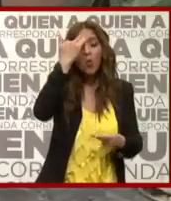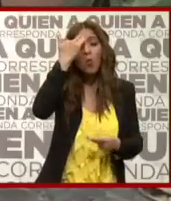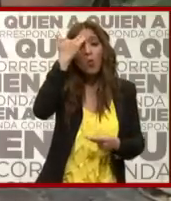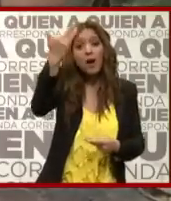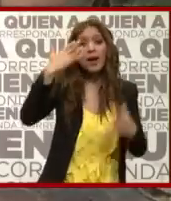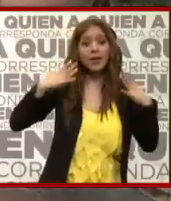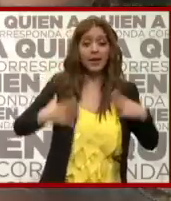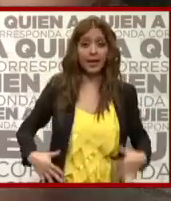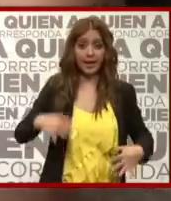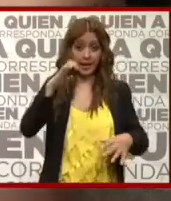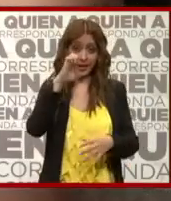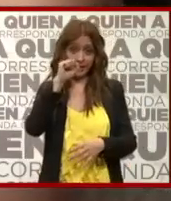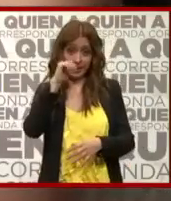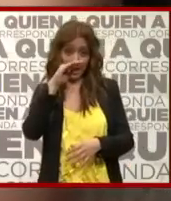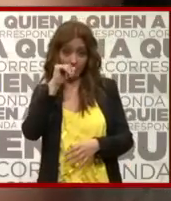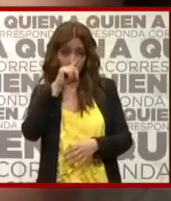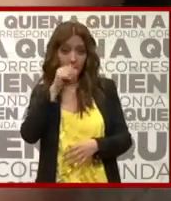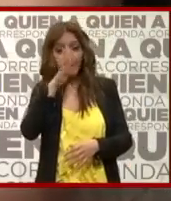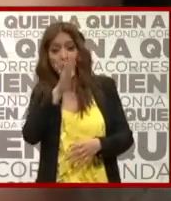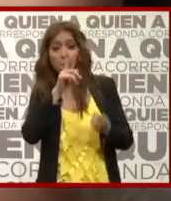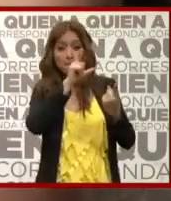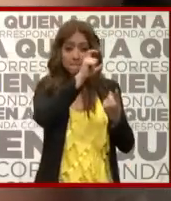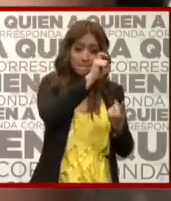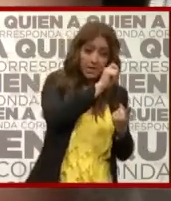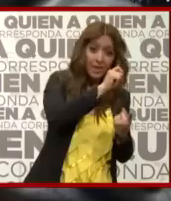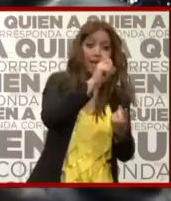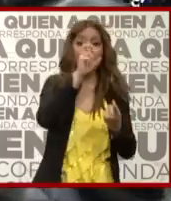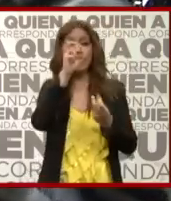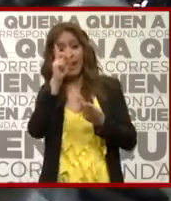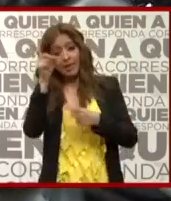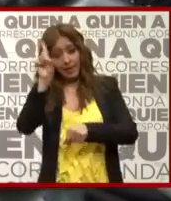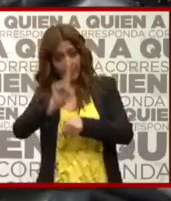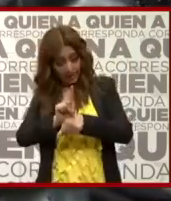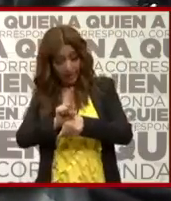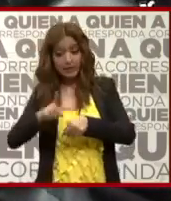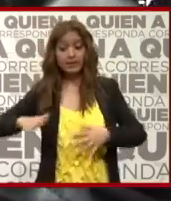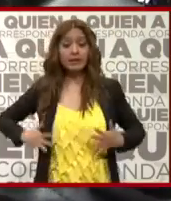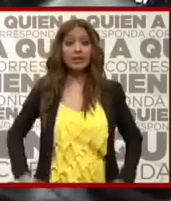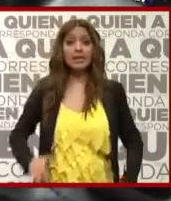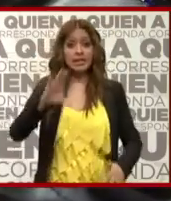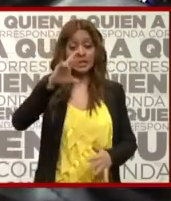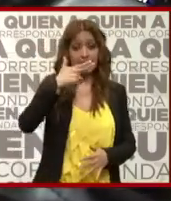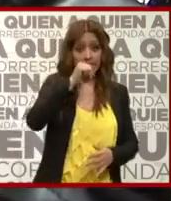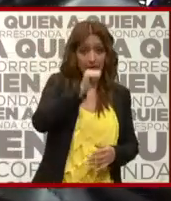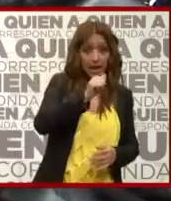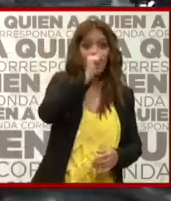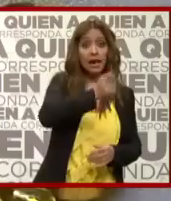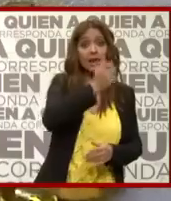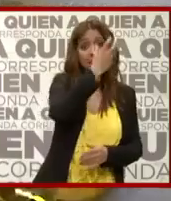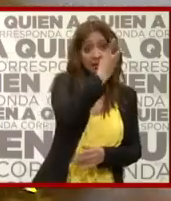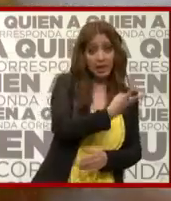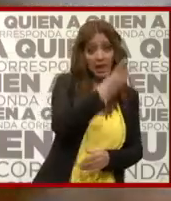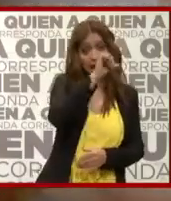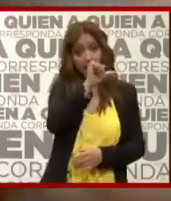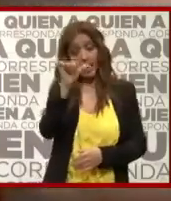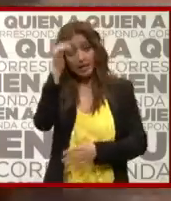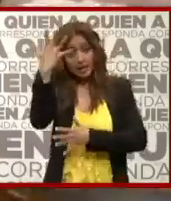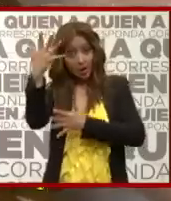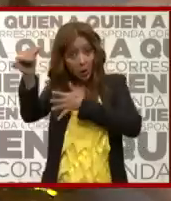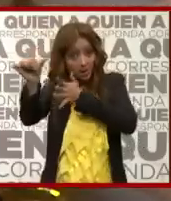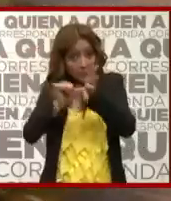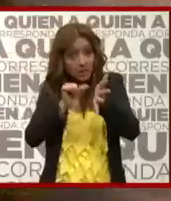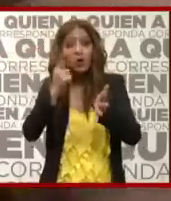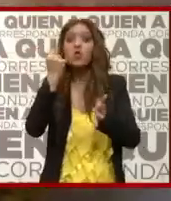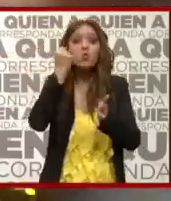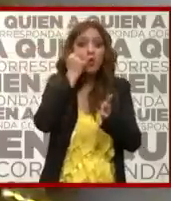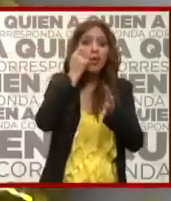de escaramuza puede variar entre los 20 y 30 días, los de china poblana entre 3 y 5 meses, dependiendo si es